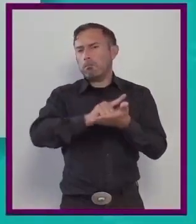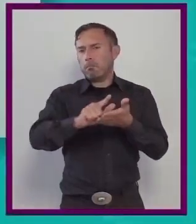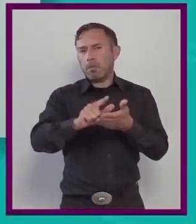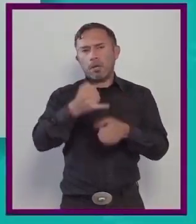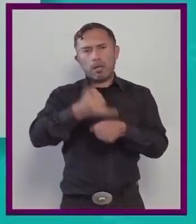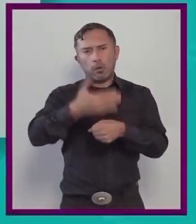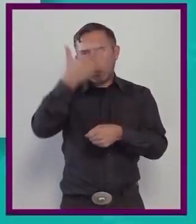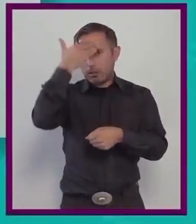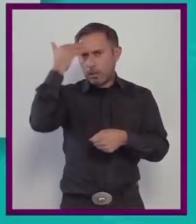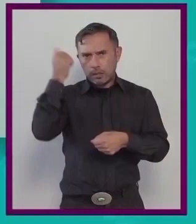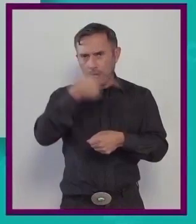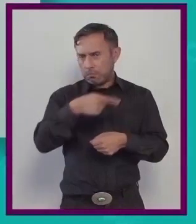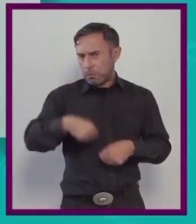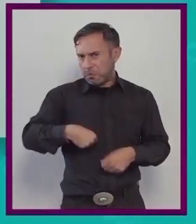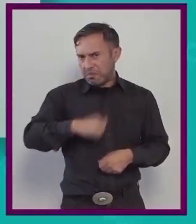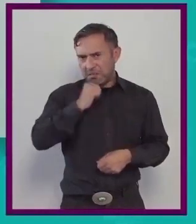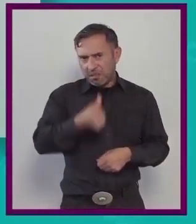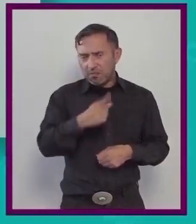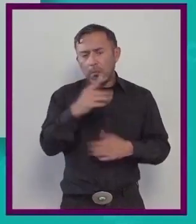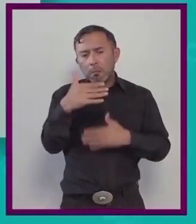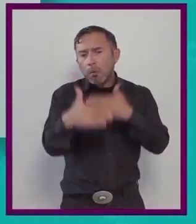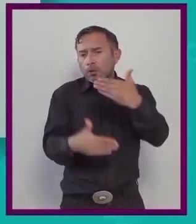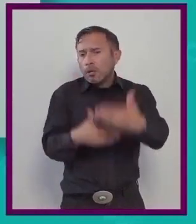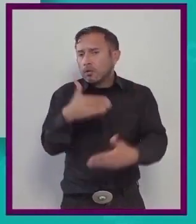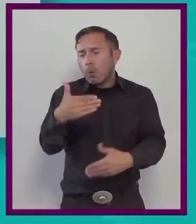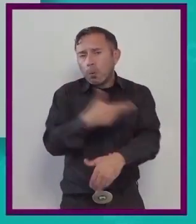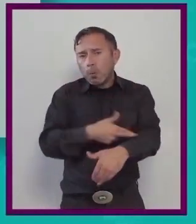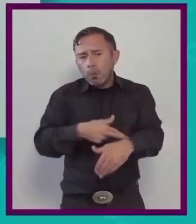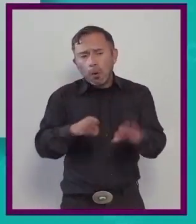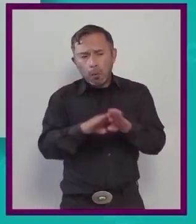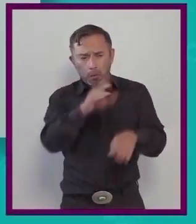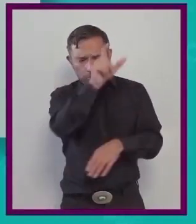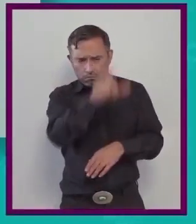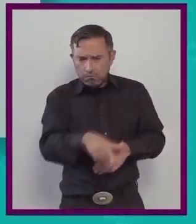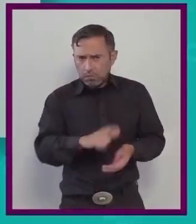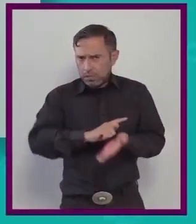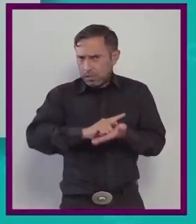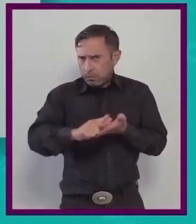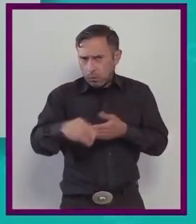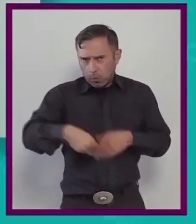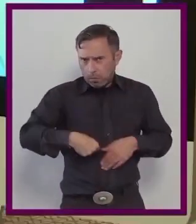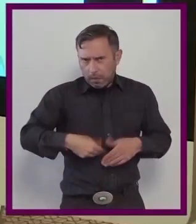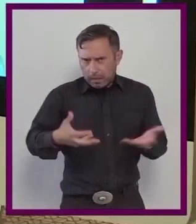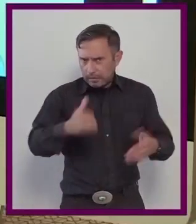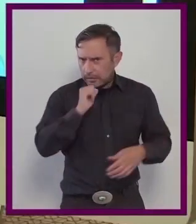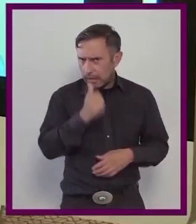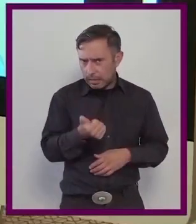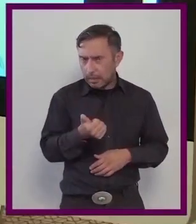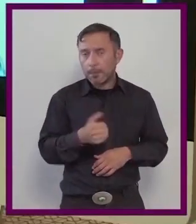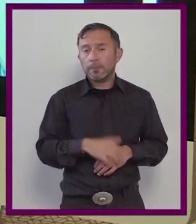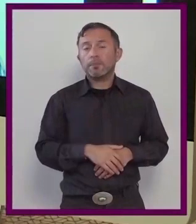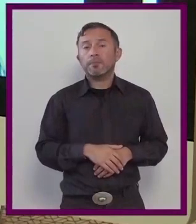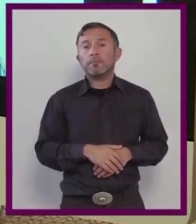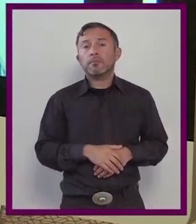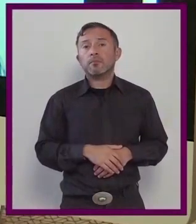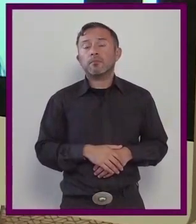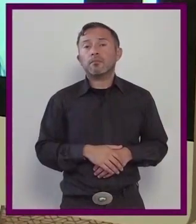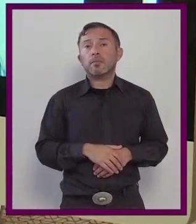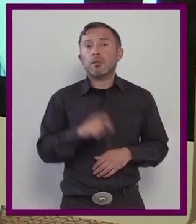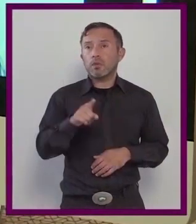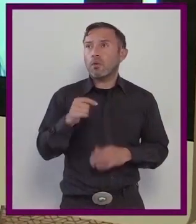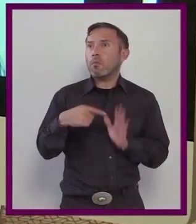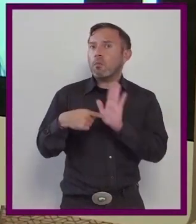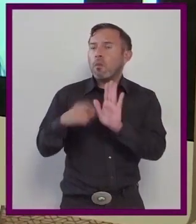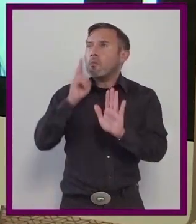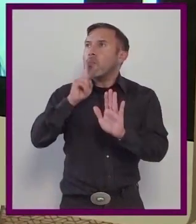va a tratar y considerar durante todo el proceso como si él no hubiese hecho nada. y no tiene que